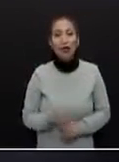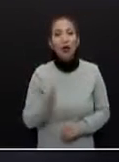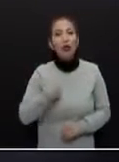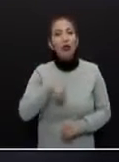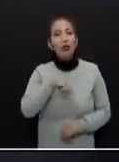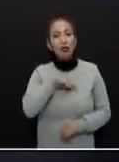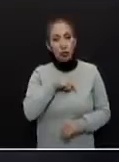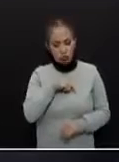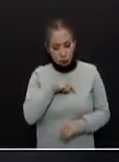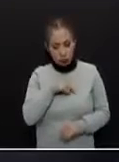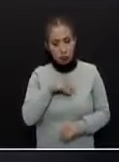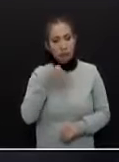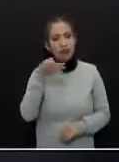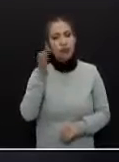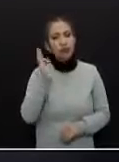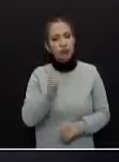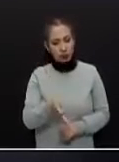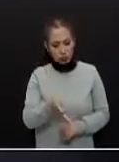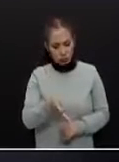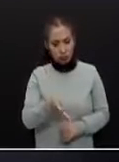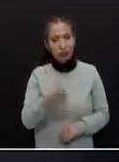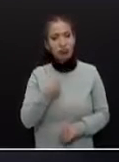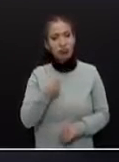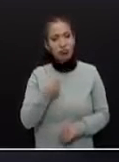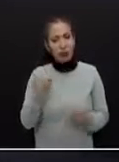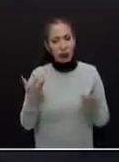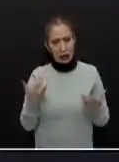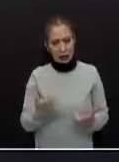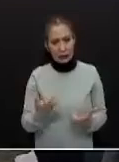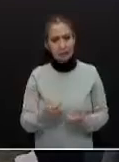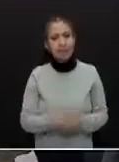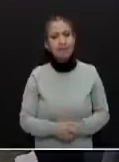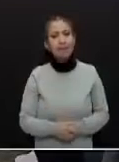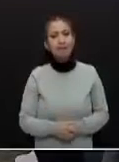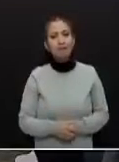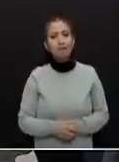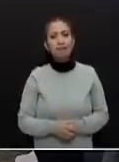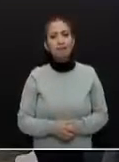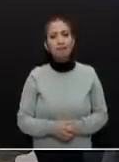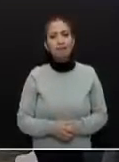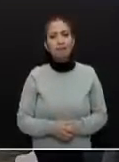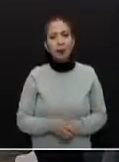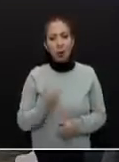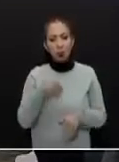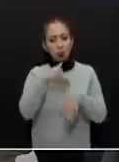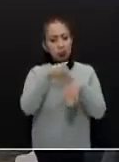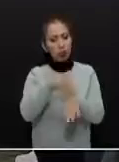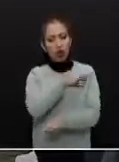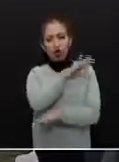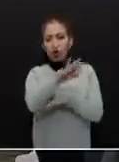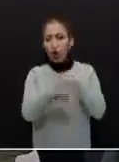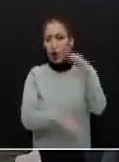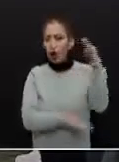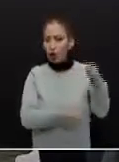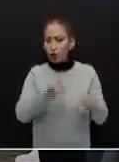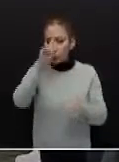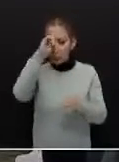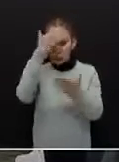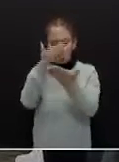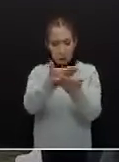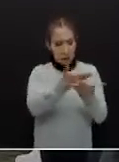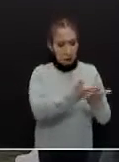a aceptar y vamos a cumplir todas las